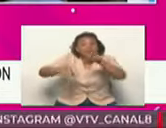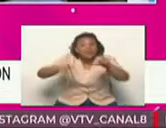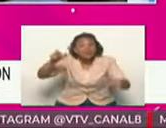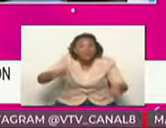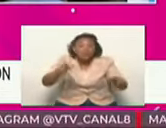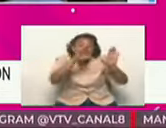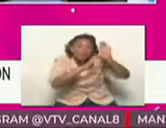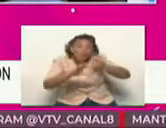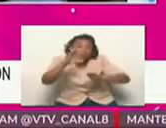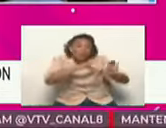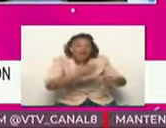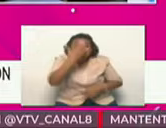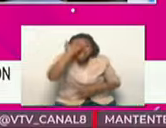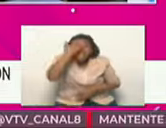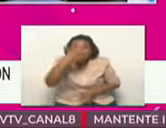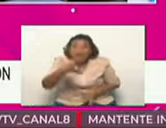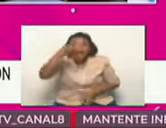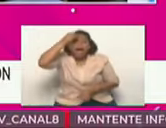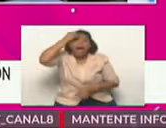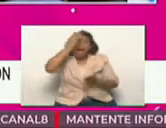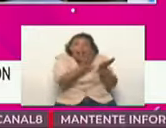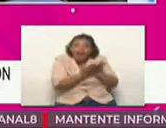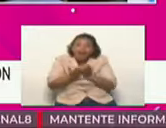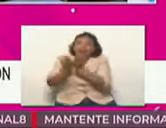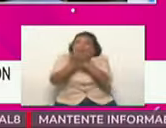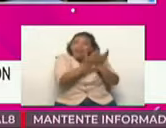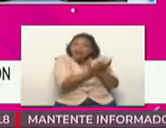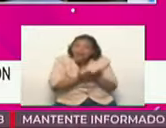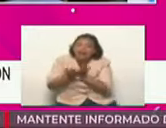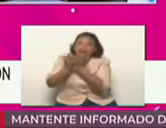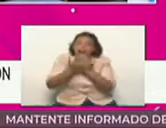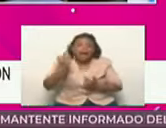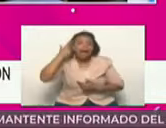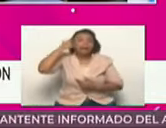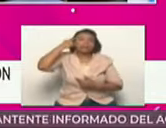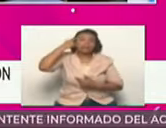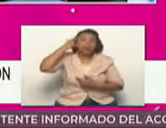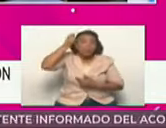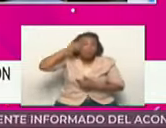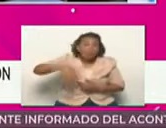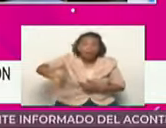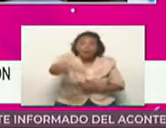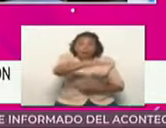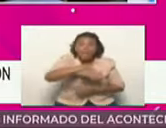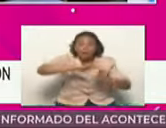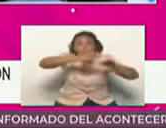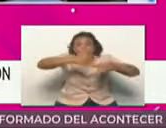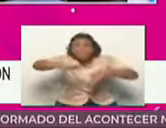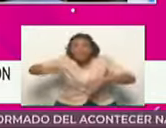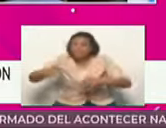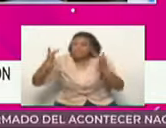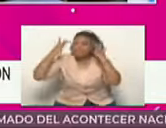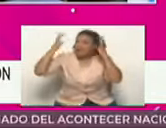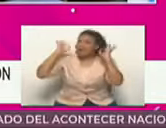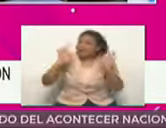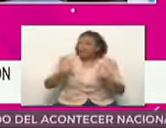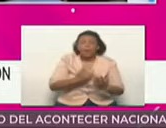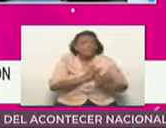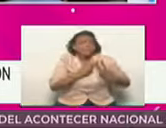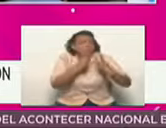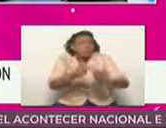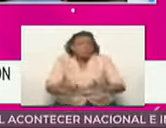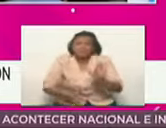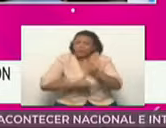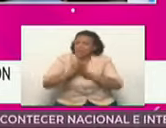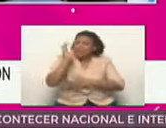la ciencia y la tecnología que hacemos en función de nuestras capacidades de un pueblo extremadamente inteligente y con una voluntad de